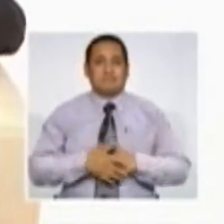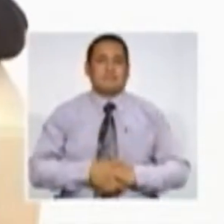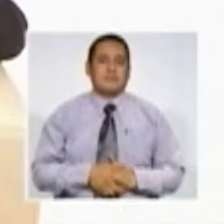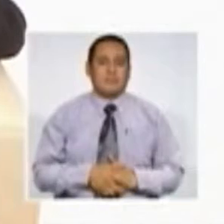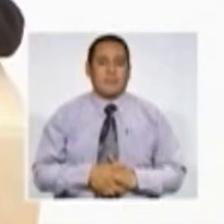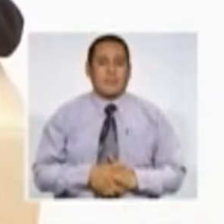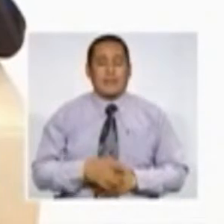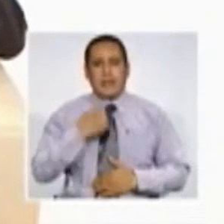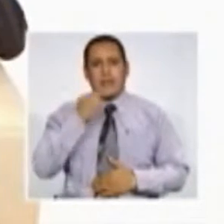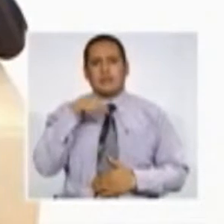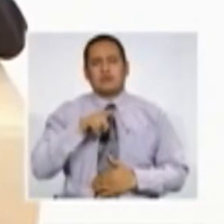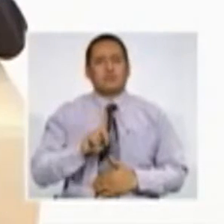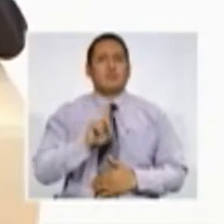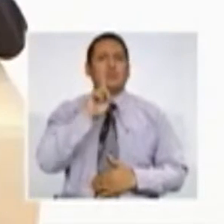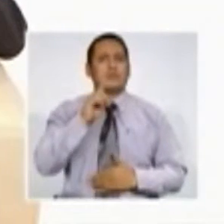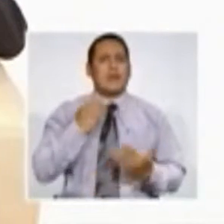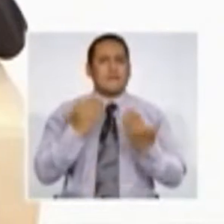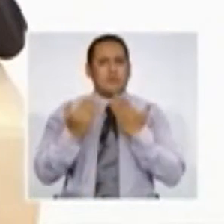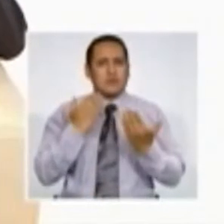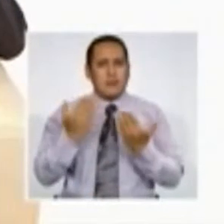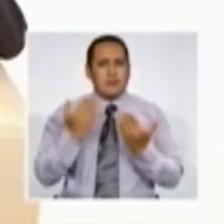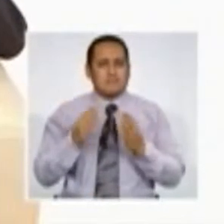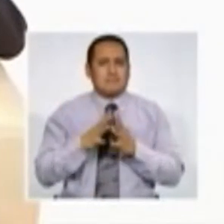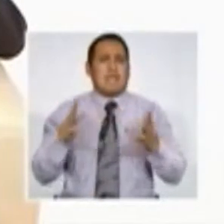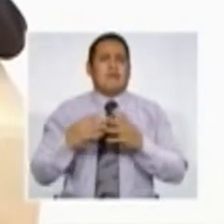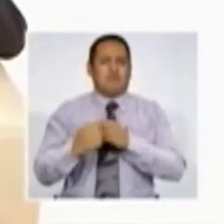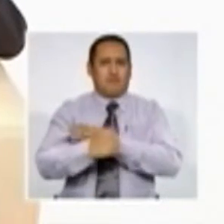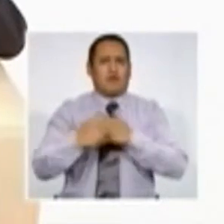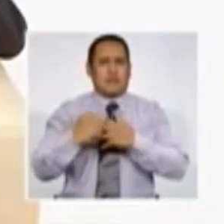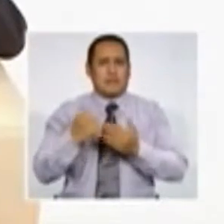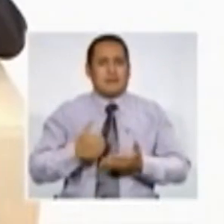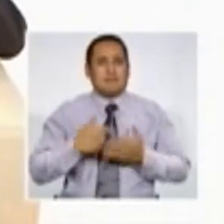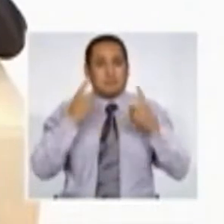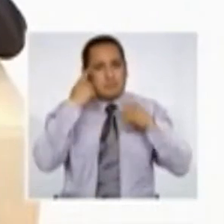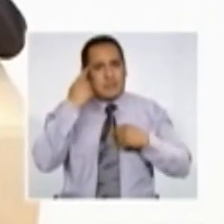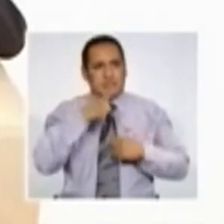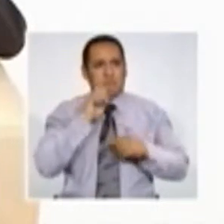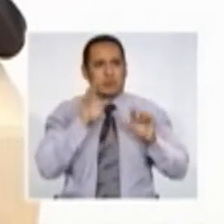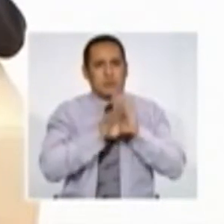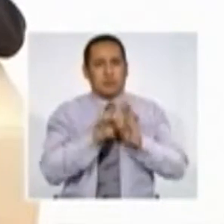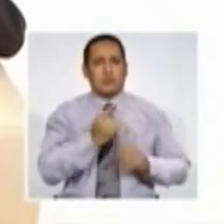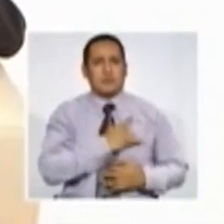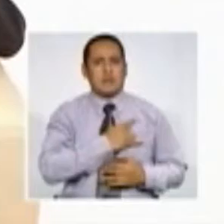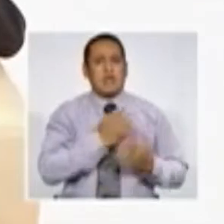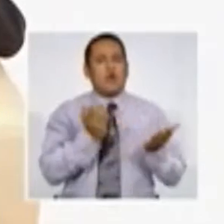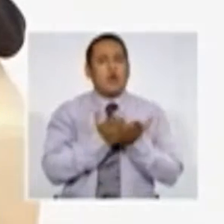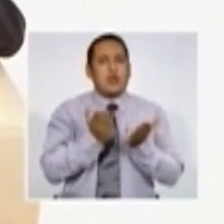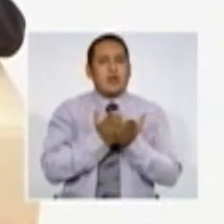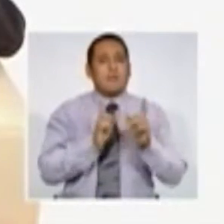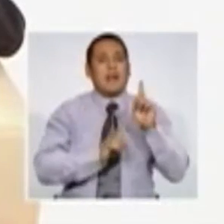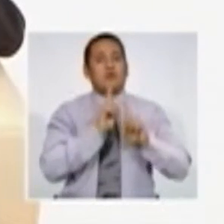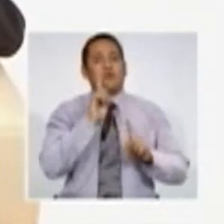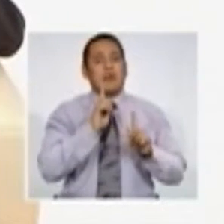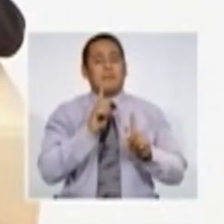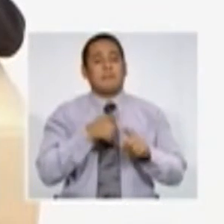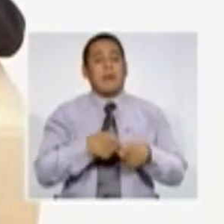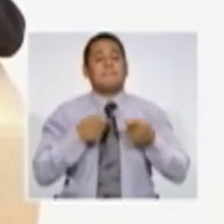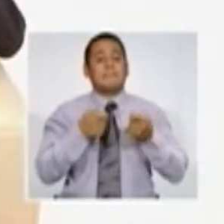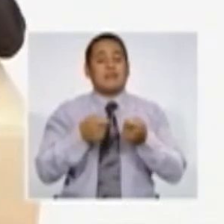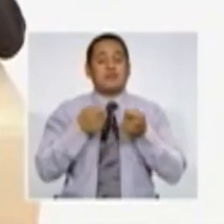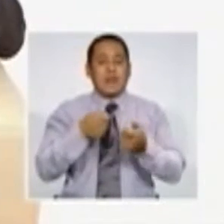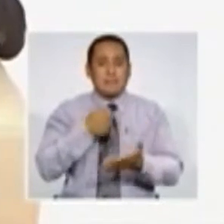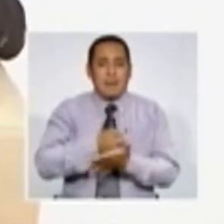Entonces, esta es la única forma que pueden, digamos, utilizar los colegios para de algún